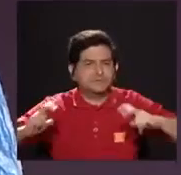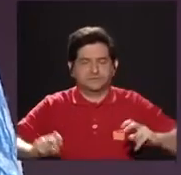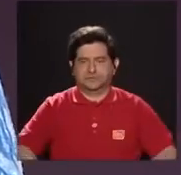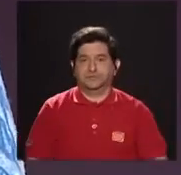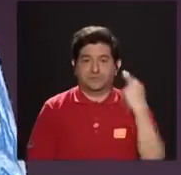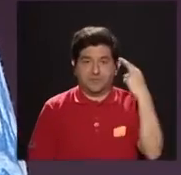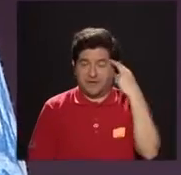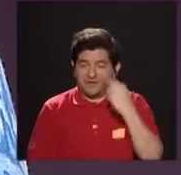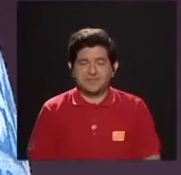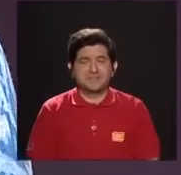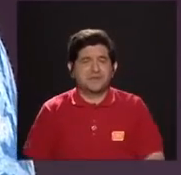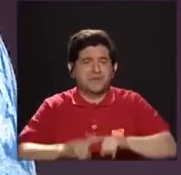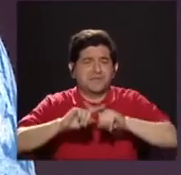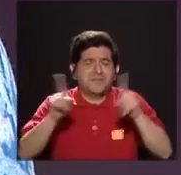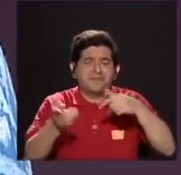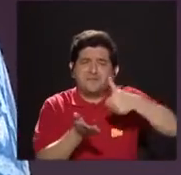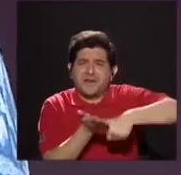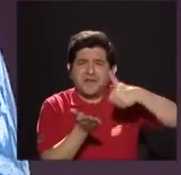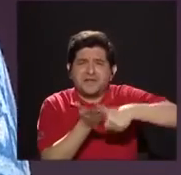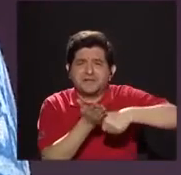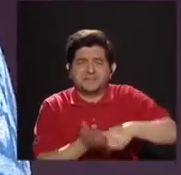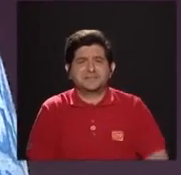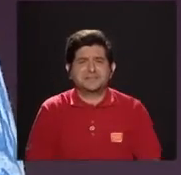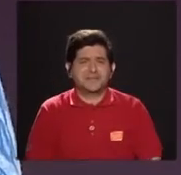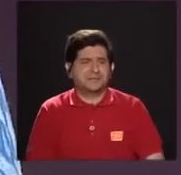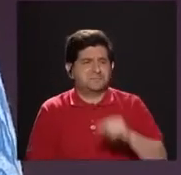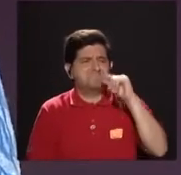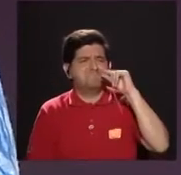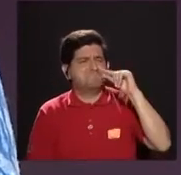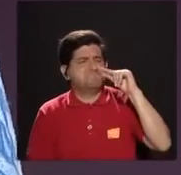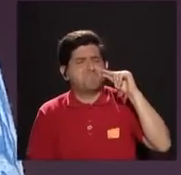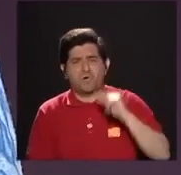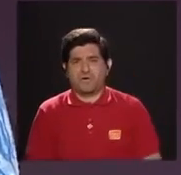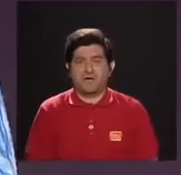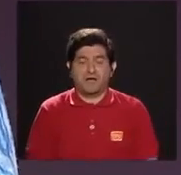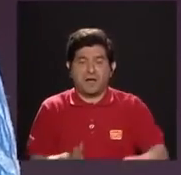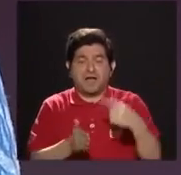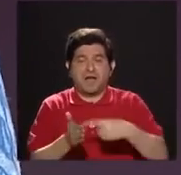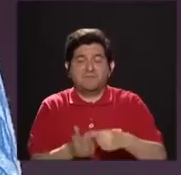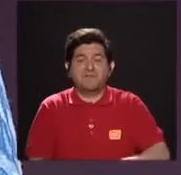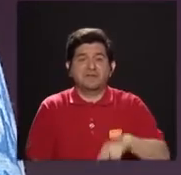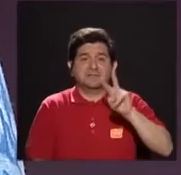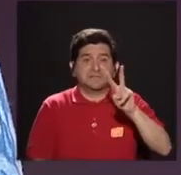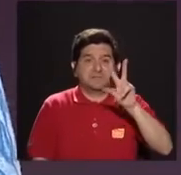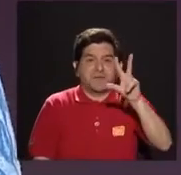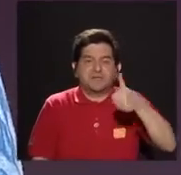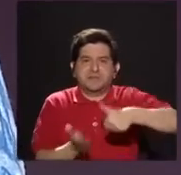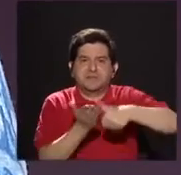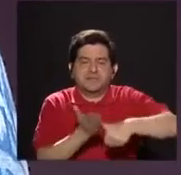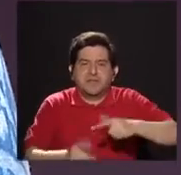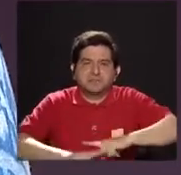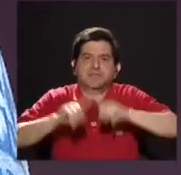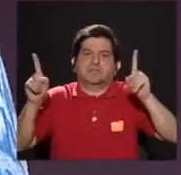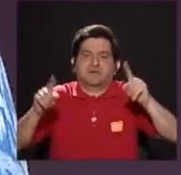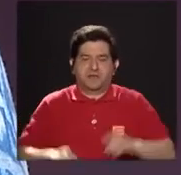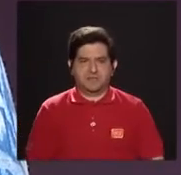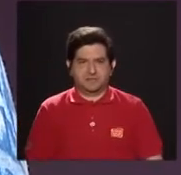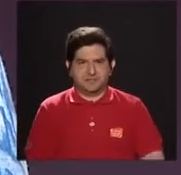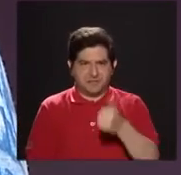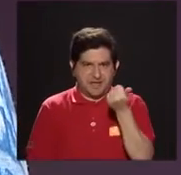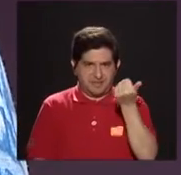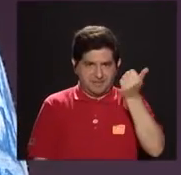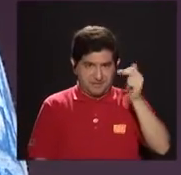¿verdad? Porque la diferencia en votación es tan, tan corta, ¿verdad? Estamos hablando que a veces hay 23 votos de diferencia, mm-hmm. que de esas